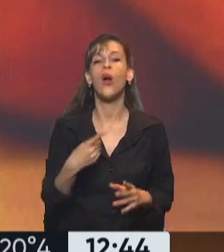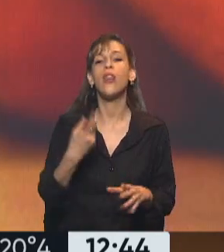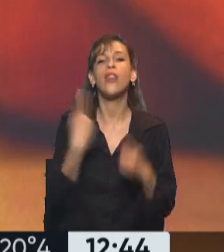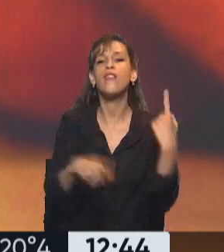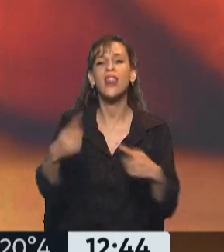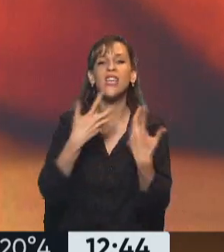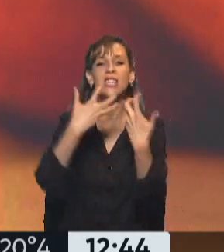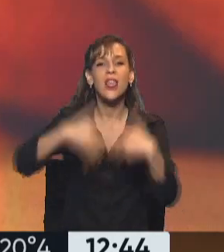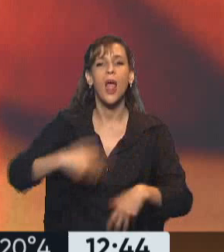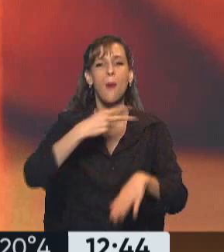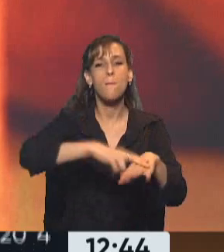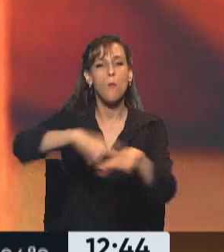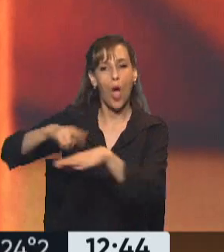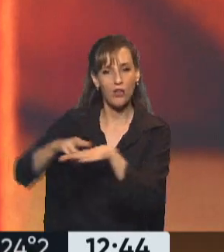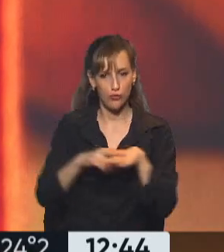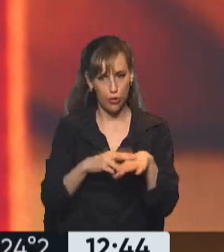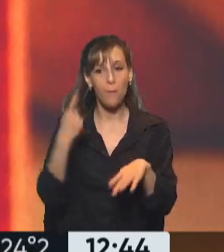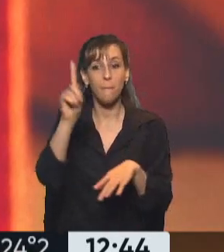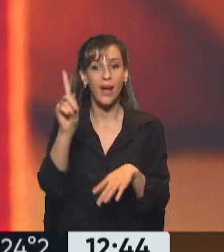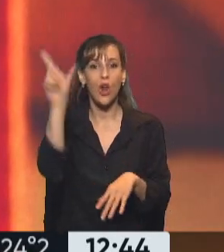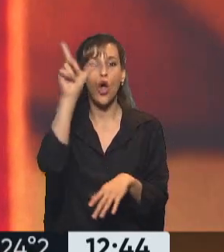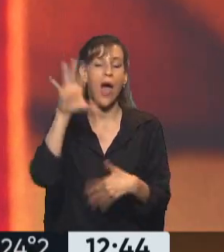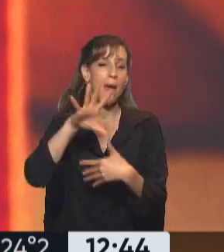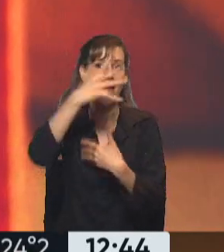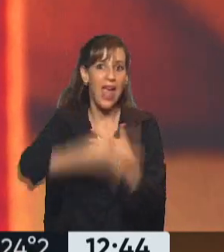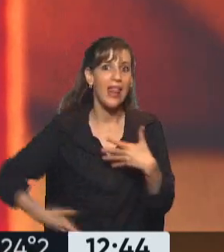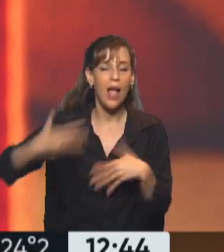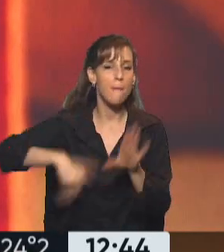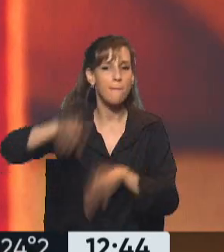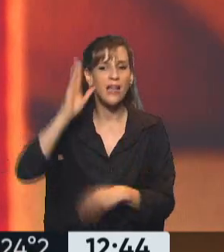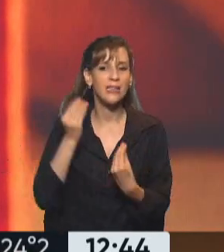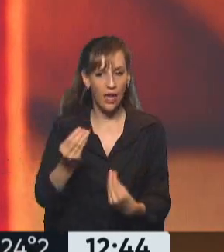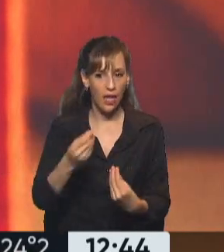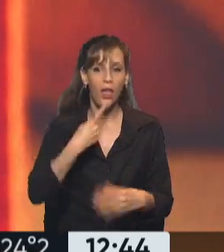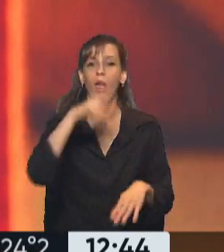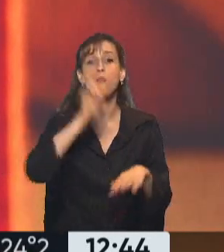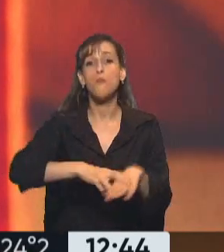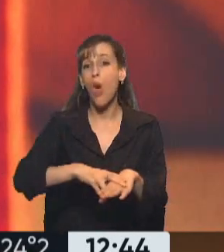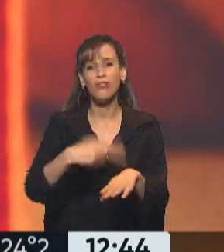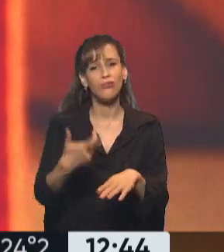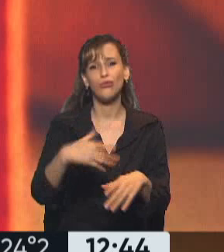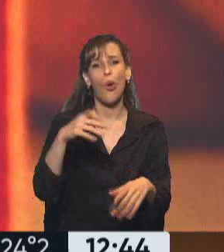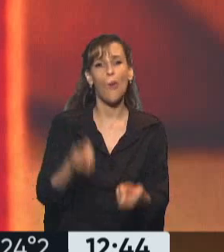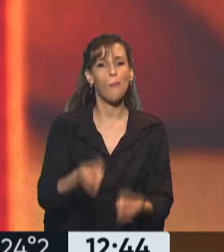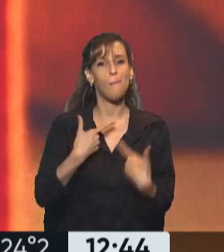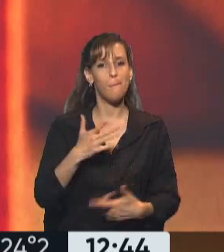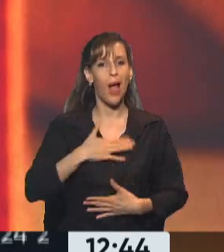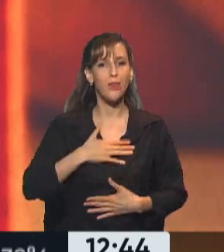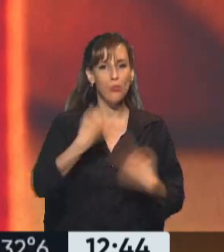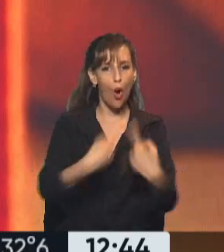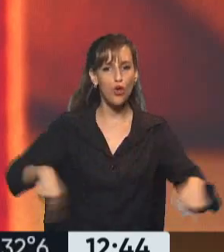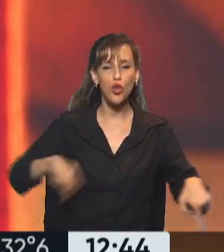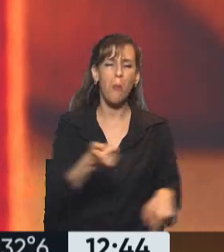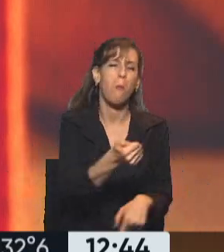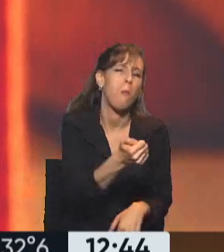En América Latina, en general, son estructuras tributarias regresivas. Los impuestos patrimoniales pesan muy poco, en torno al 4%, lo mismo en Brasil, lo mismo en